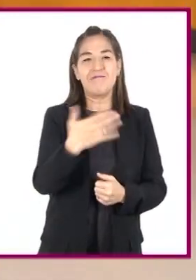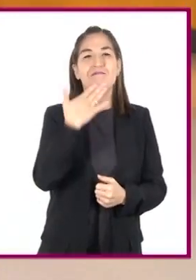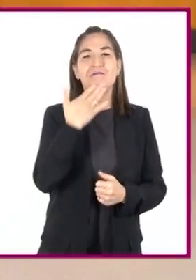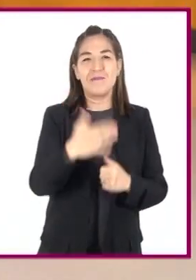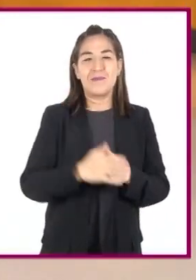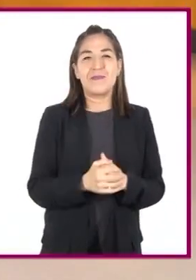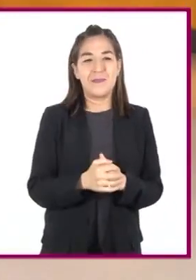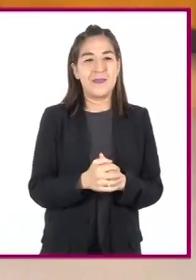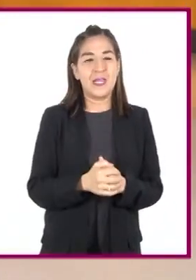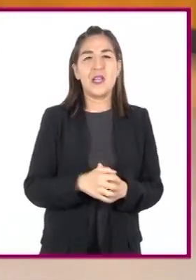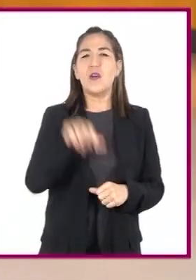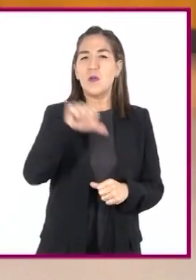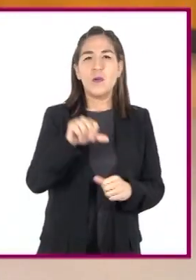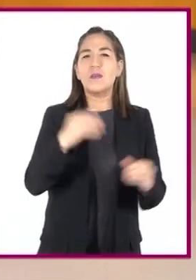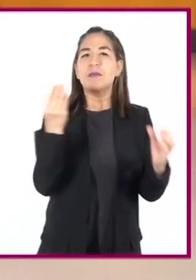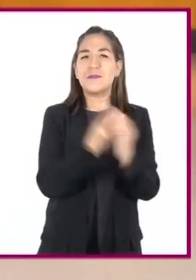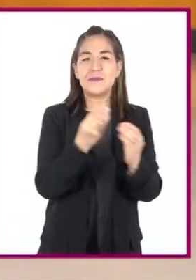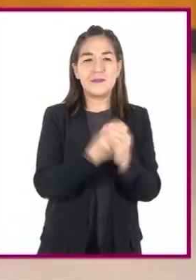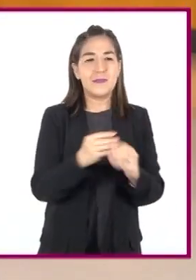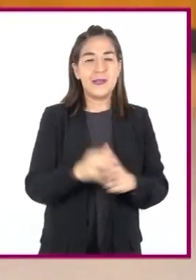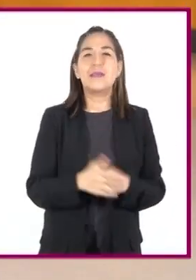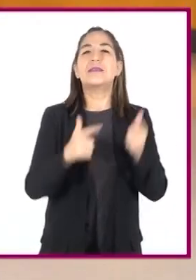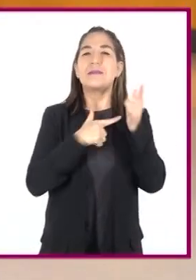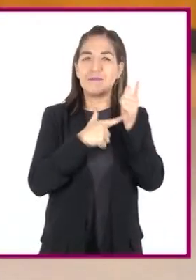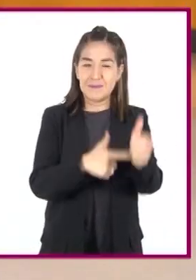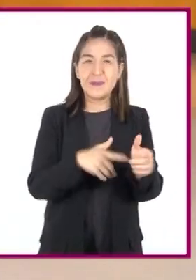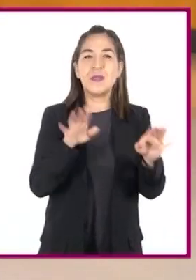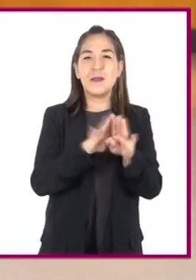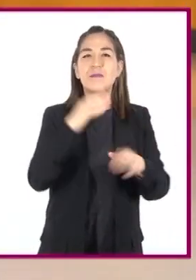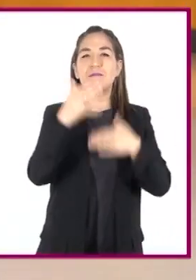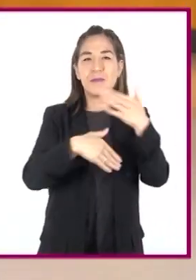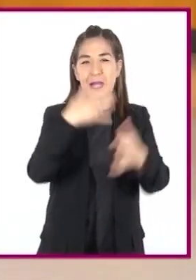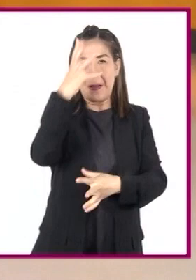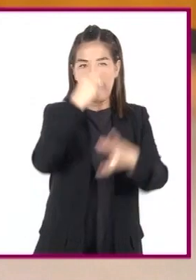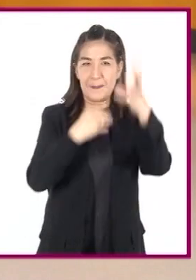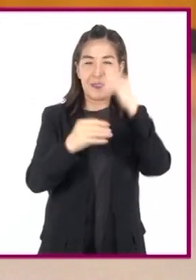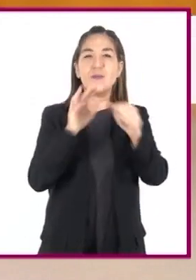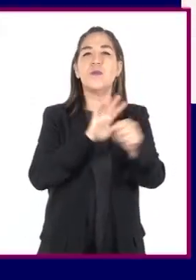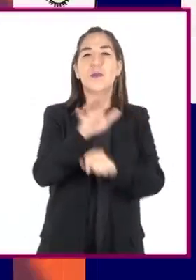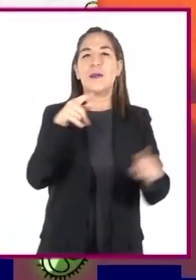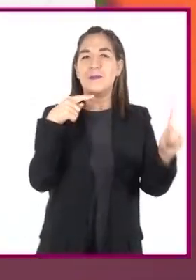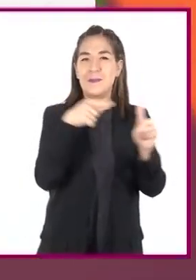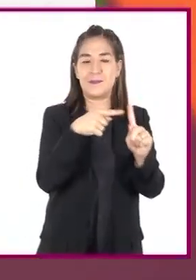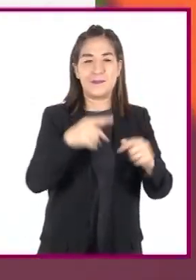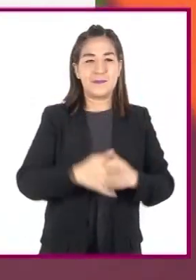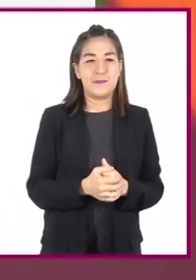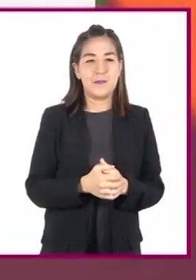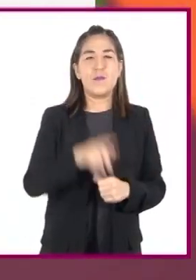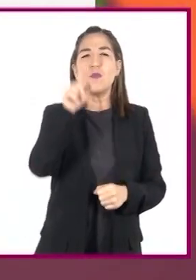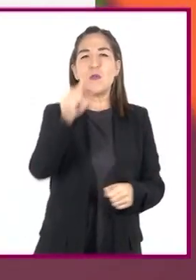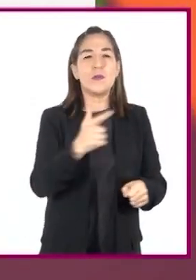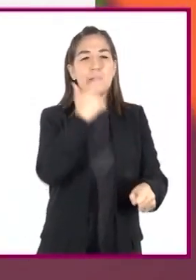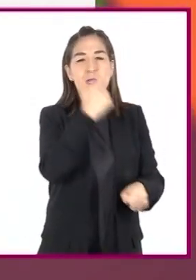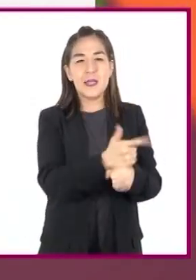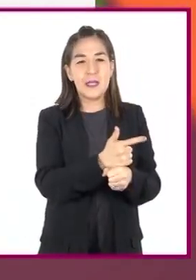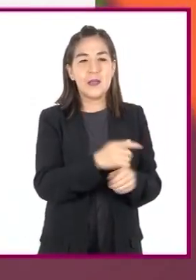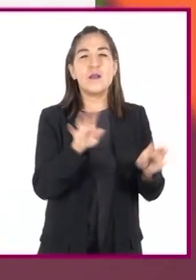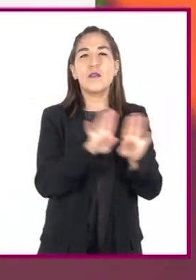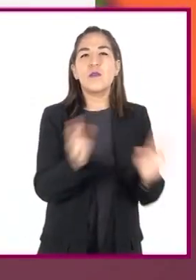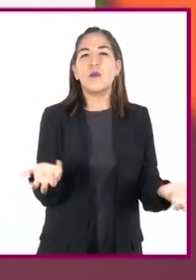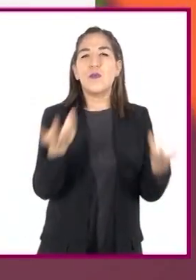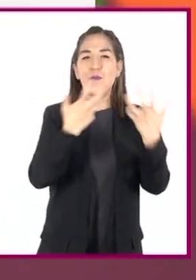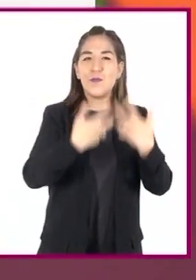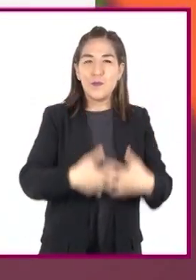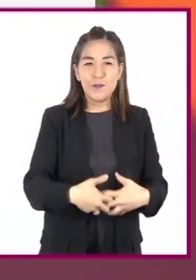excelente. Y en esta sesión seguiremos desarrollando el aprendizaje esperado. Identifica las funciones de